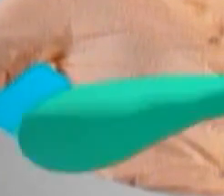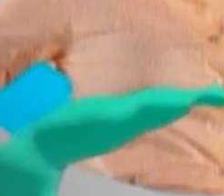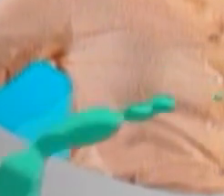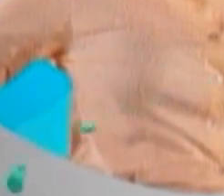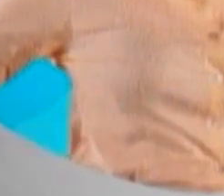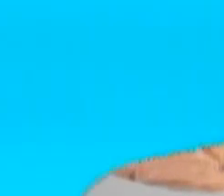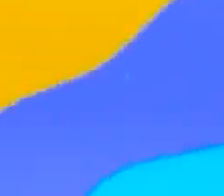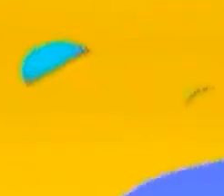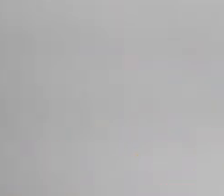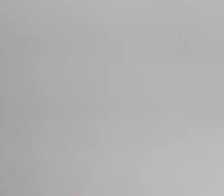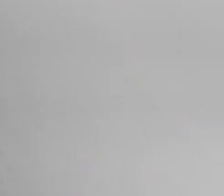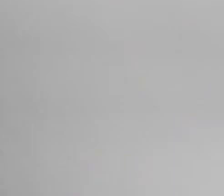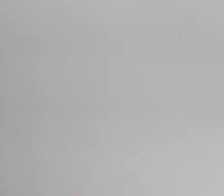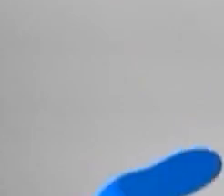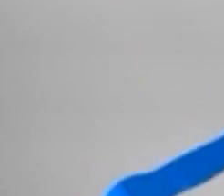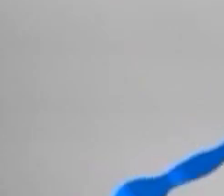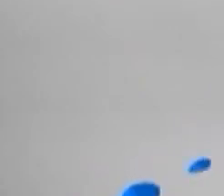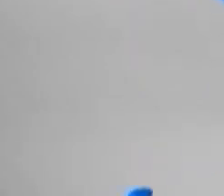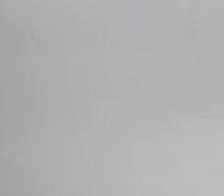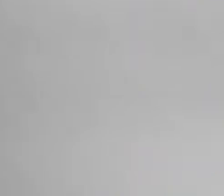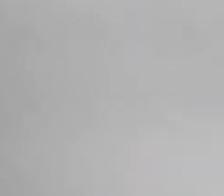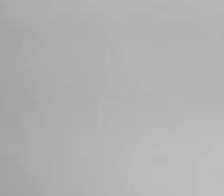las 3 de la tarde, por Canal 1.